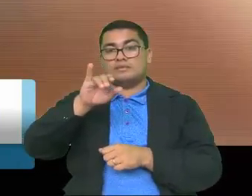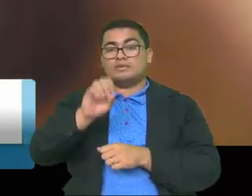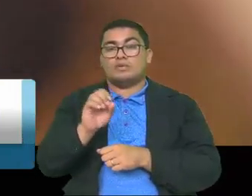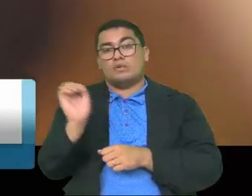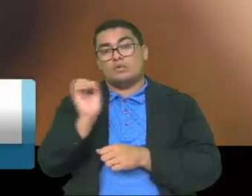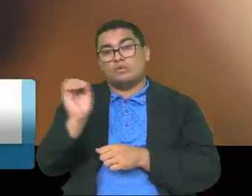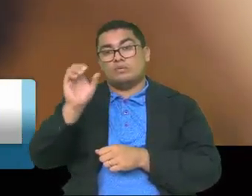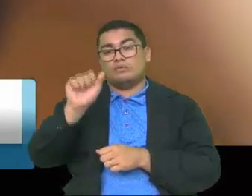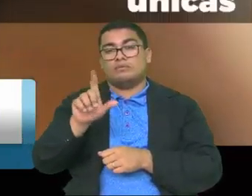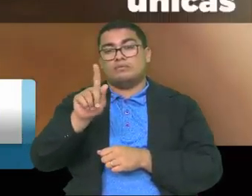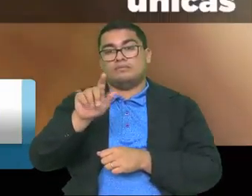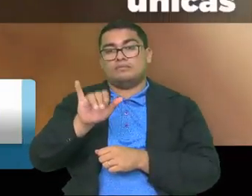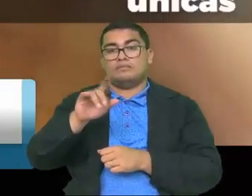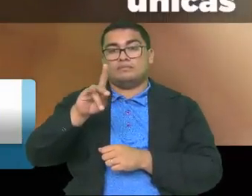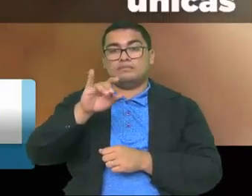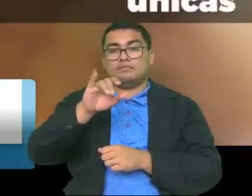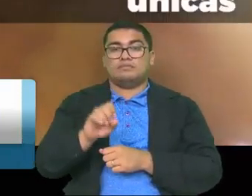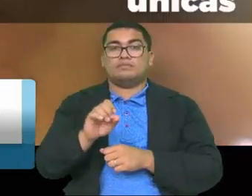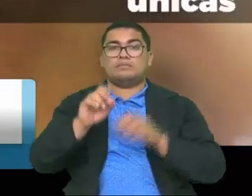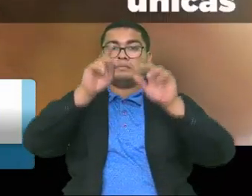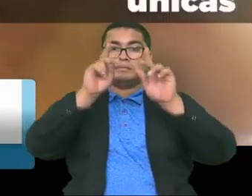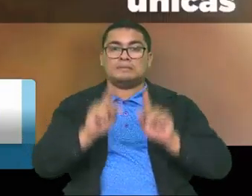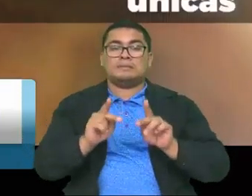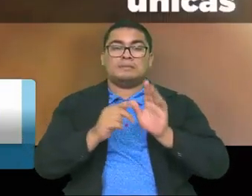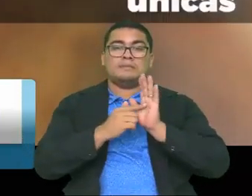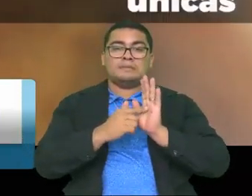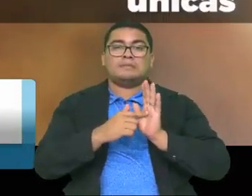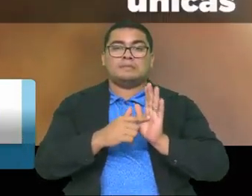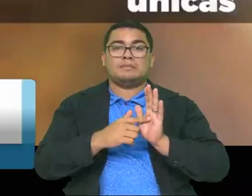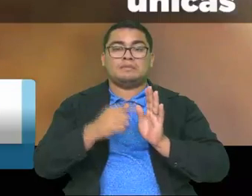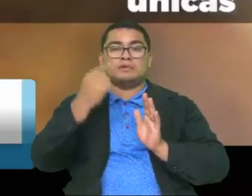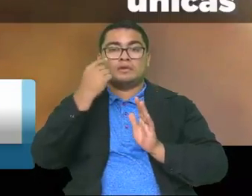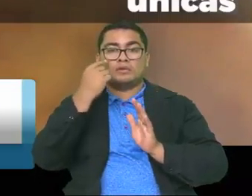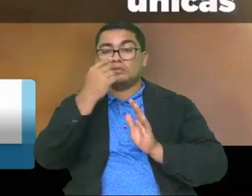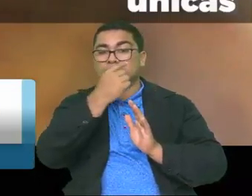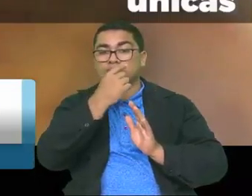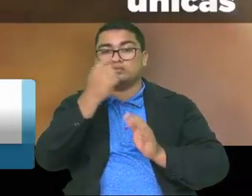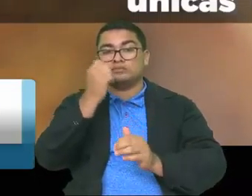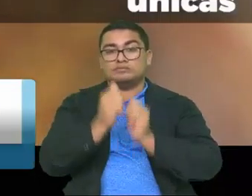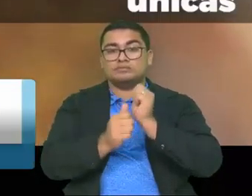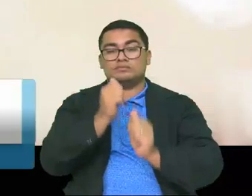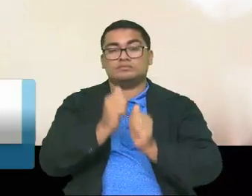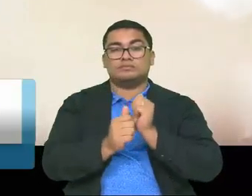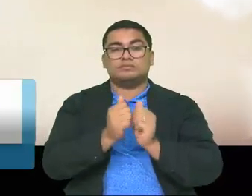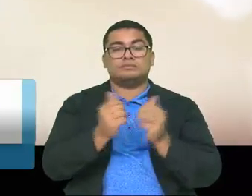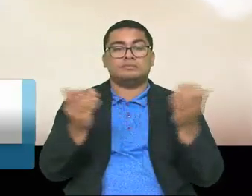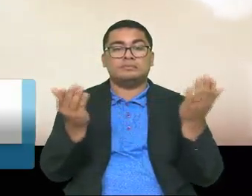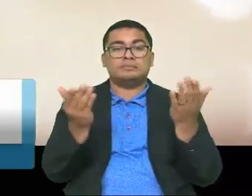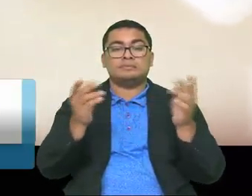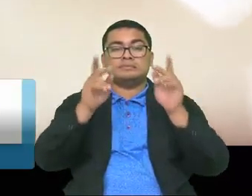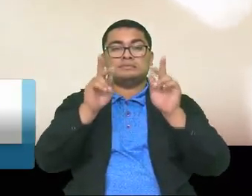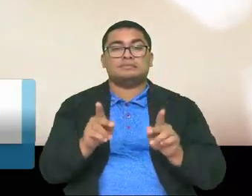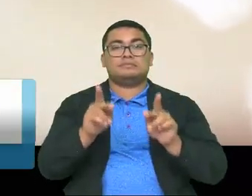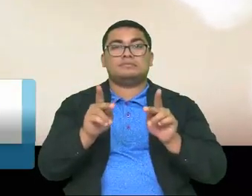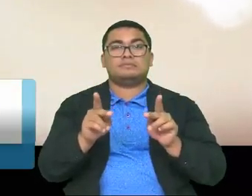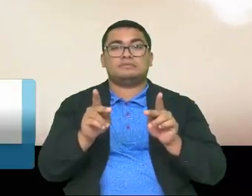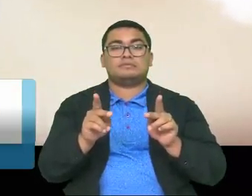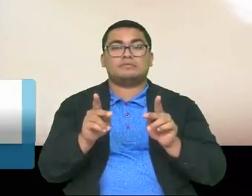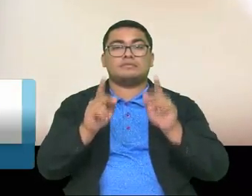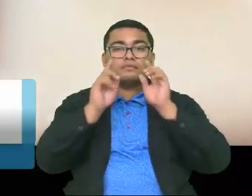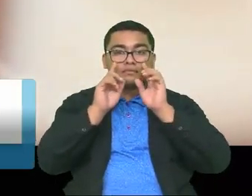de una pérdida visual marcada o una ceguera total. Todo va a depender del cuadro como tal, porque yo le mencionaba al comienzo que hay